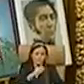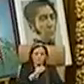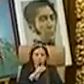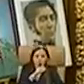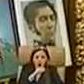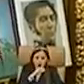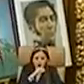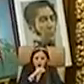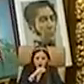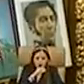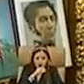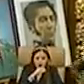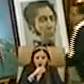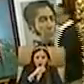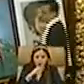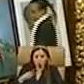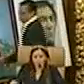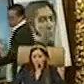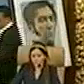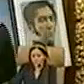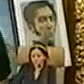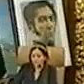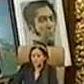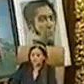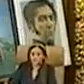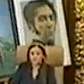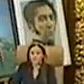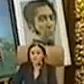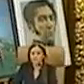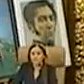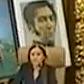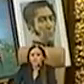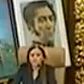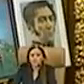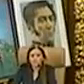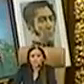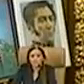quórum. Hay quórum, ciudadano presidente. Se abre la sesión.